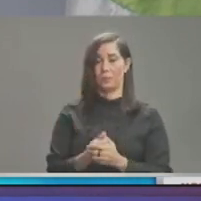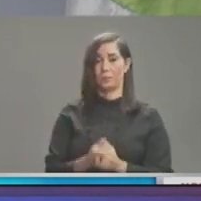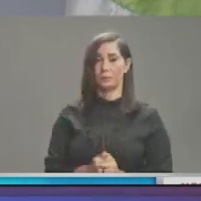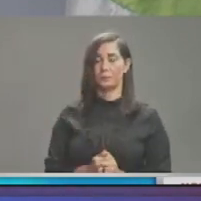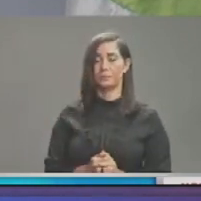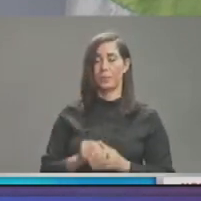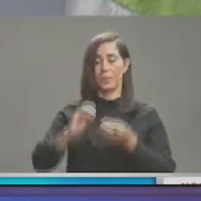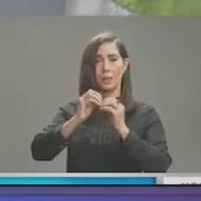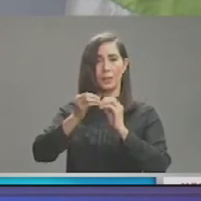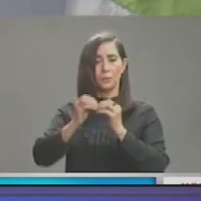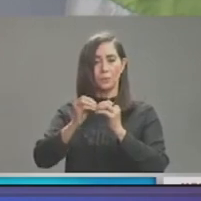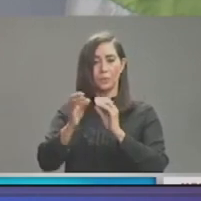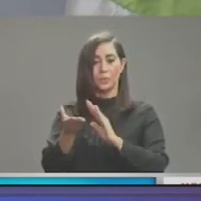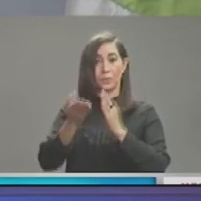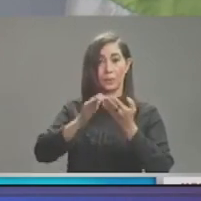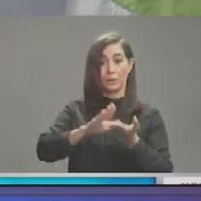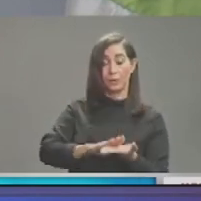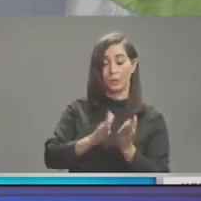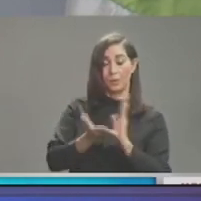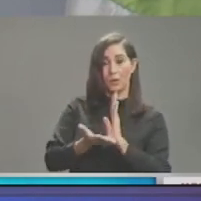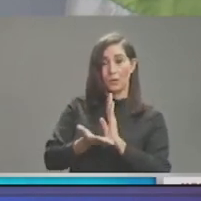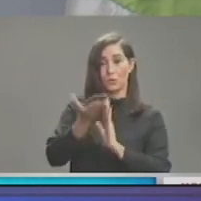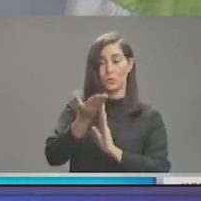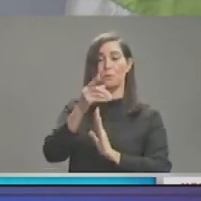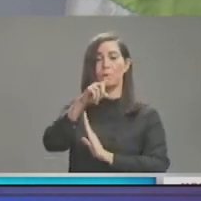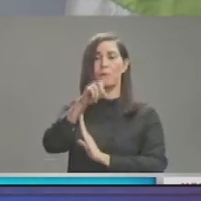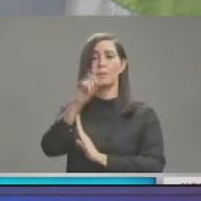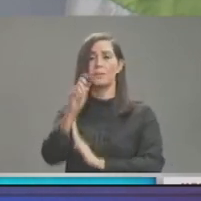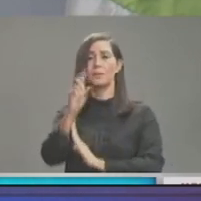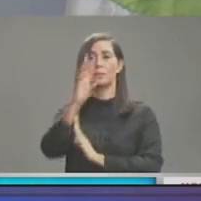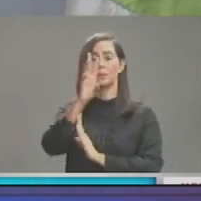El número de defunciones ascendió a